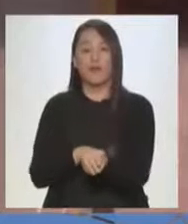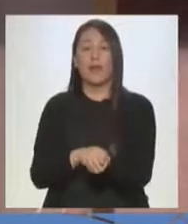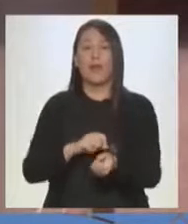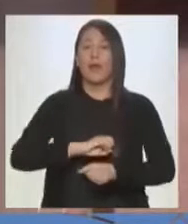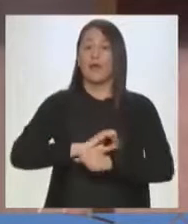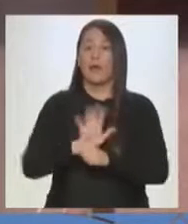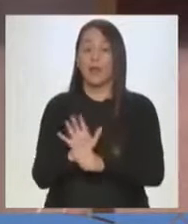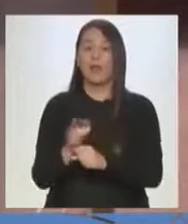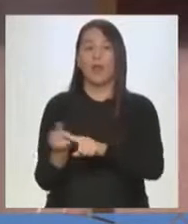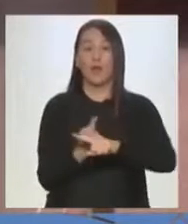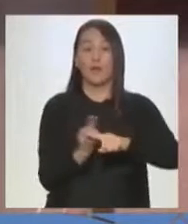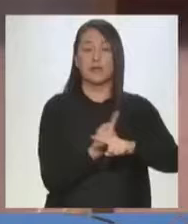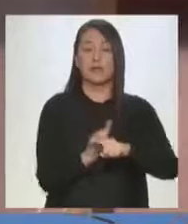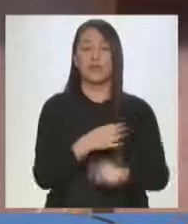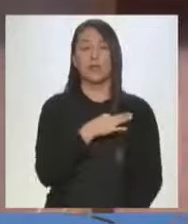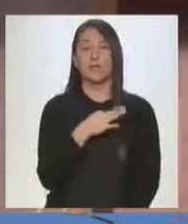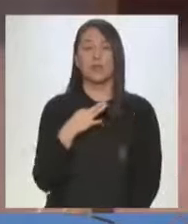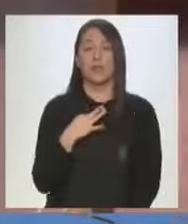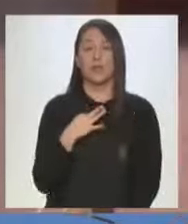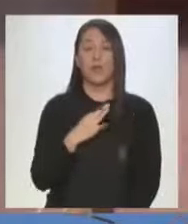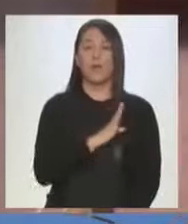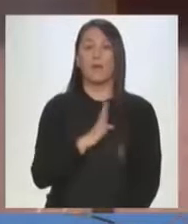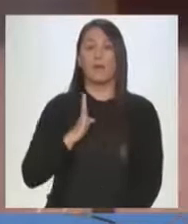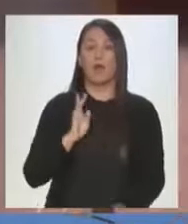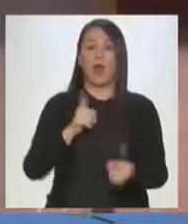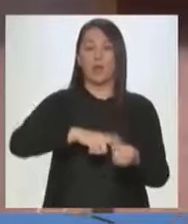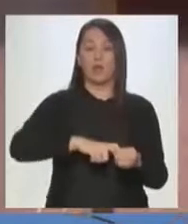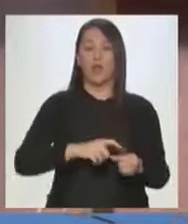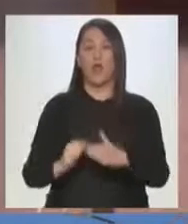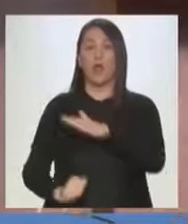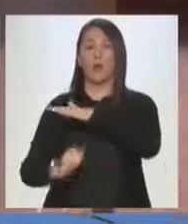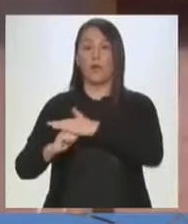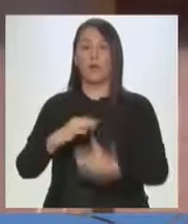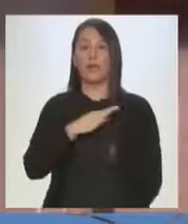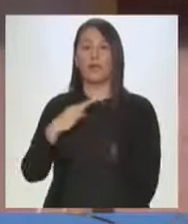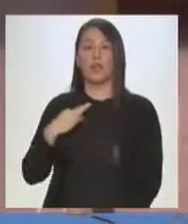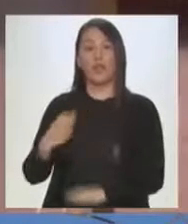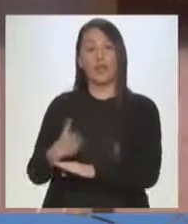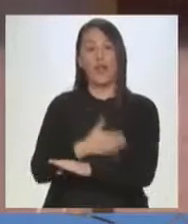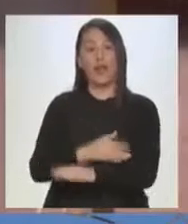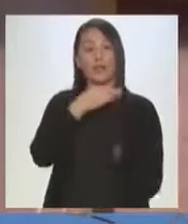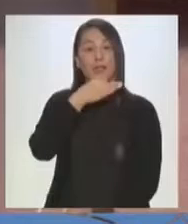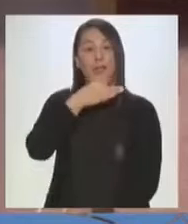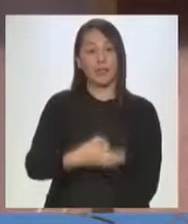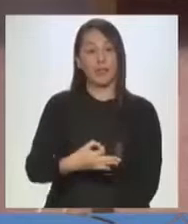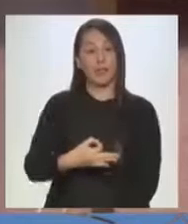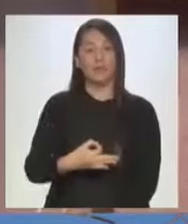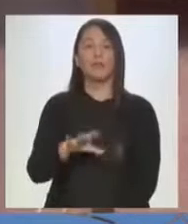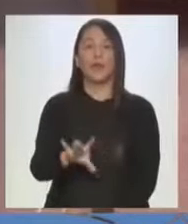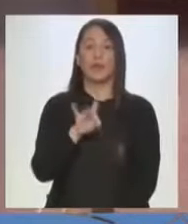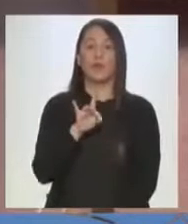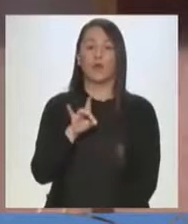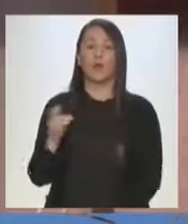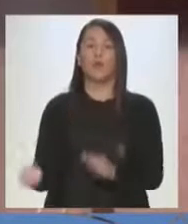las conversaciones que se sostuvieron entre los miembros de la Comisión y las autoridades de los ministerios anteriormente citados, se decidió